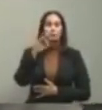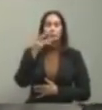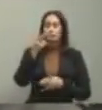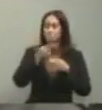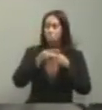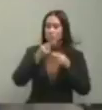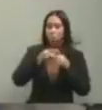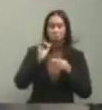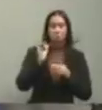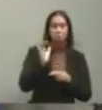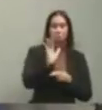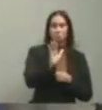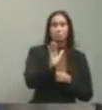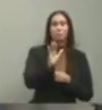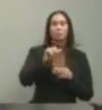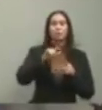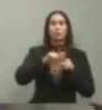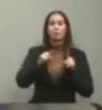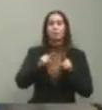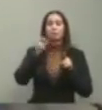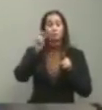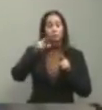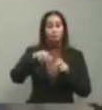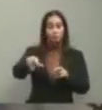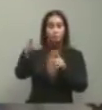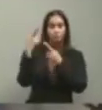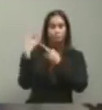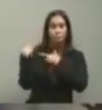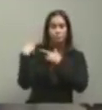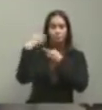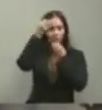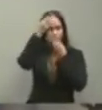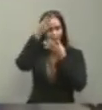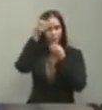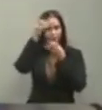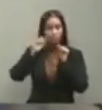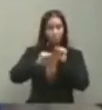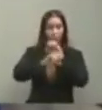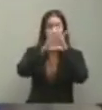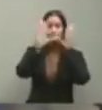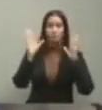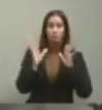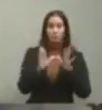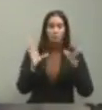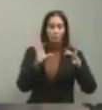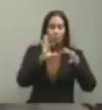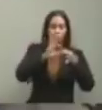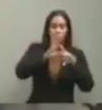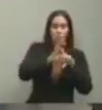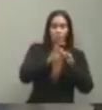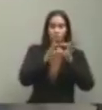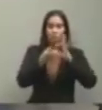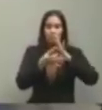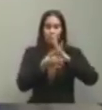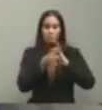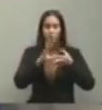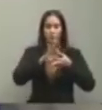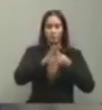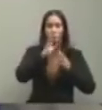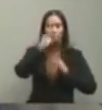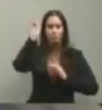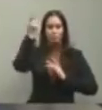ningún nombre al virus tenemos que ser responsable en transferir eso no debemos de vincularlos ni a intereses